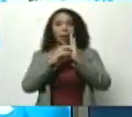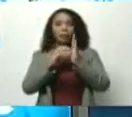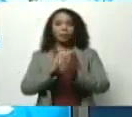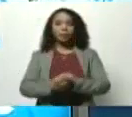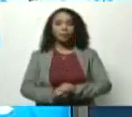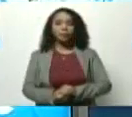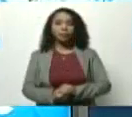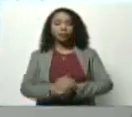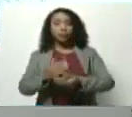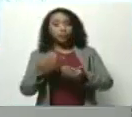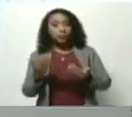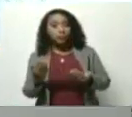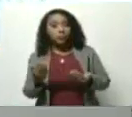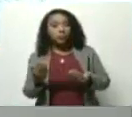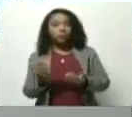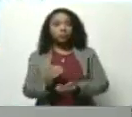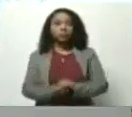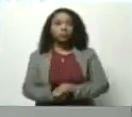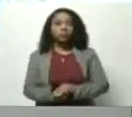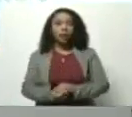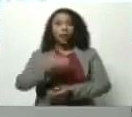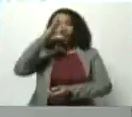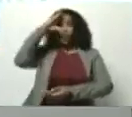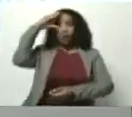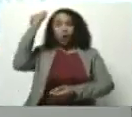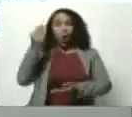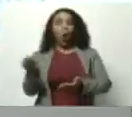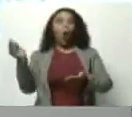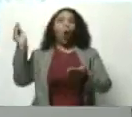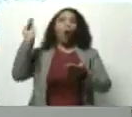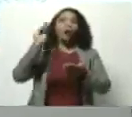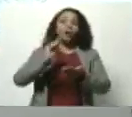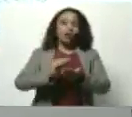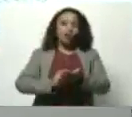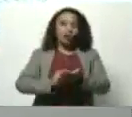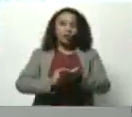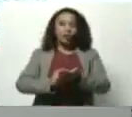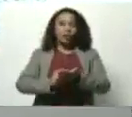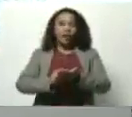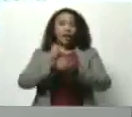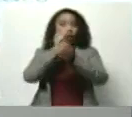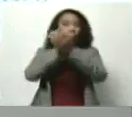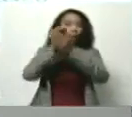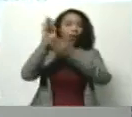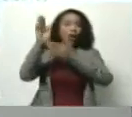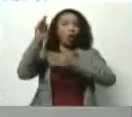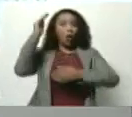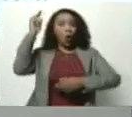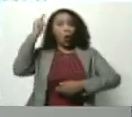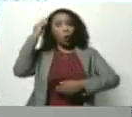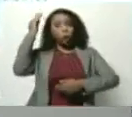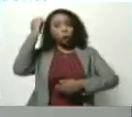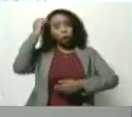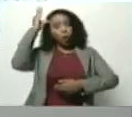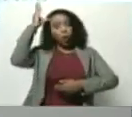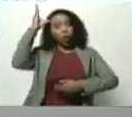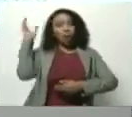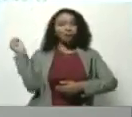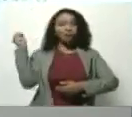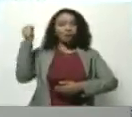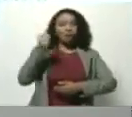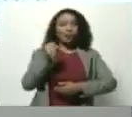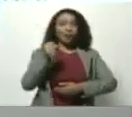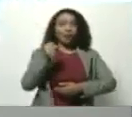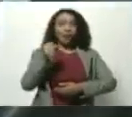y nuevamente pri es infinito conocimiento que decidió traer al califa nicolás